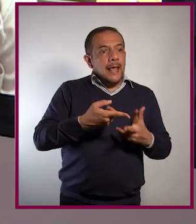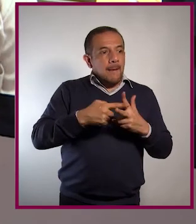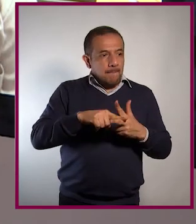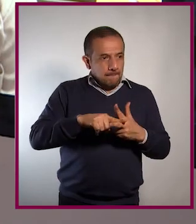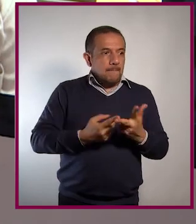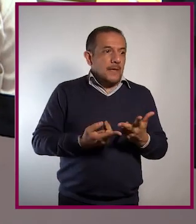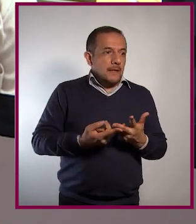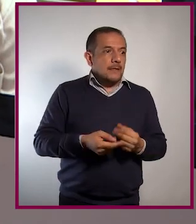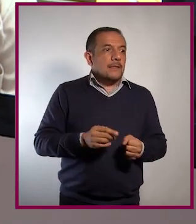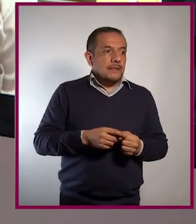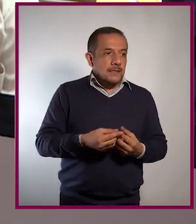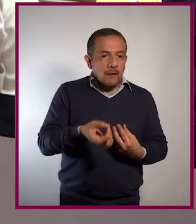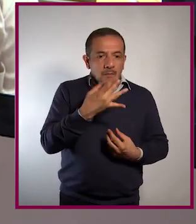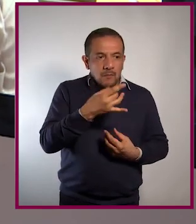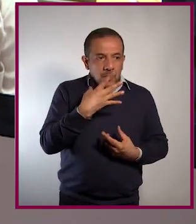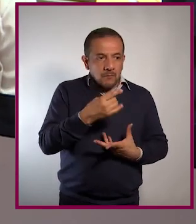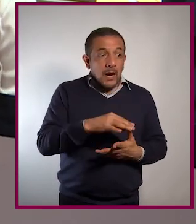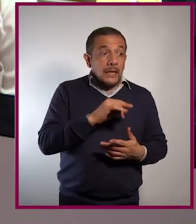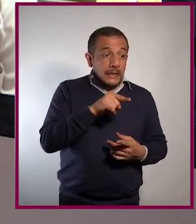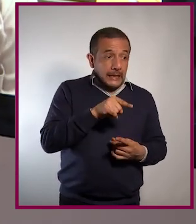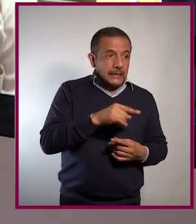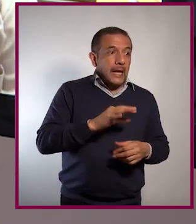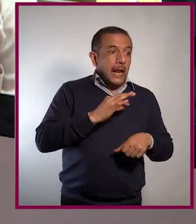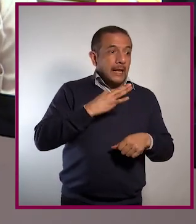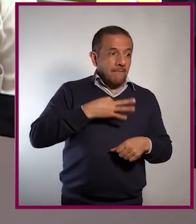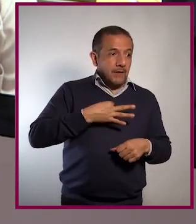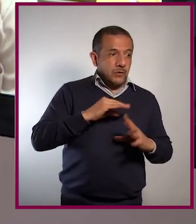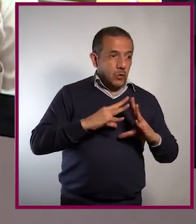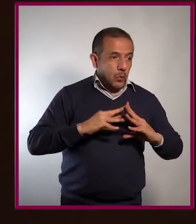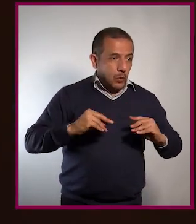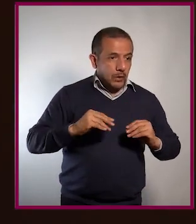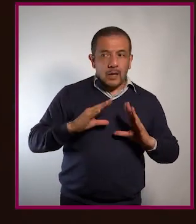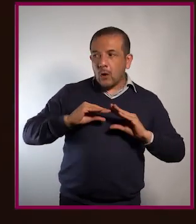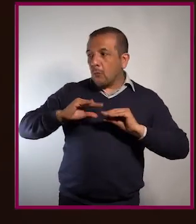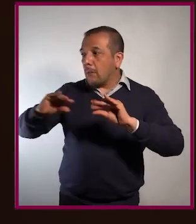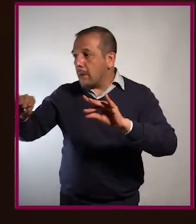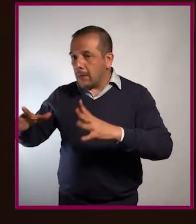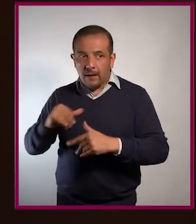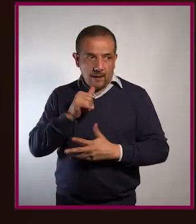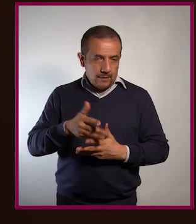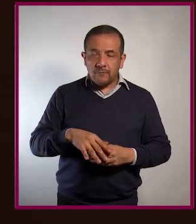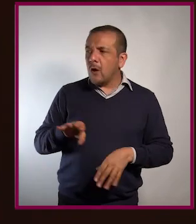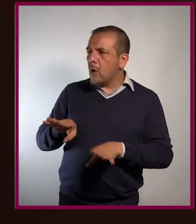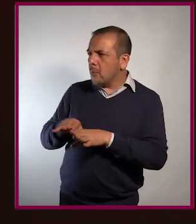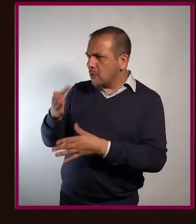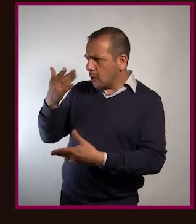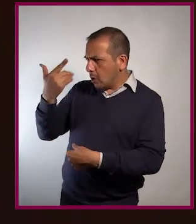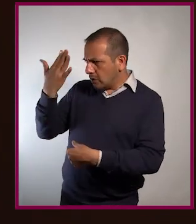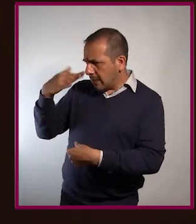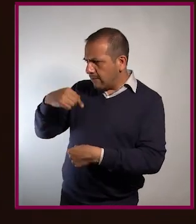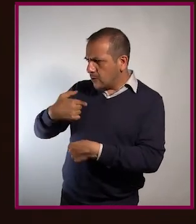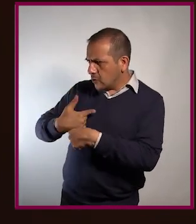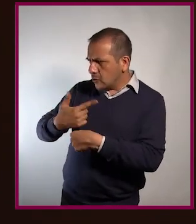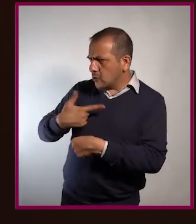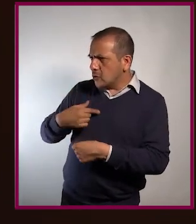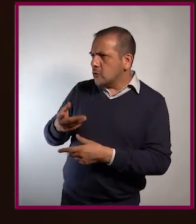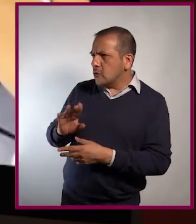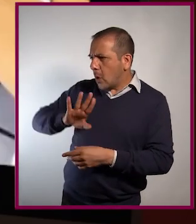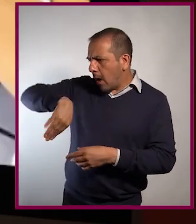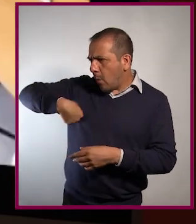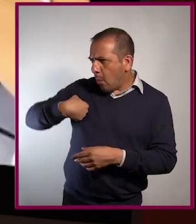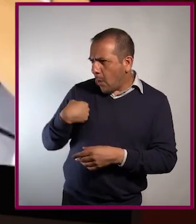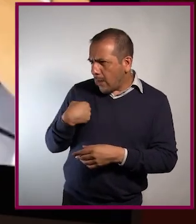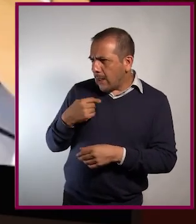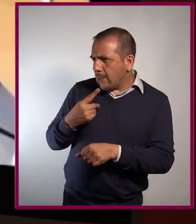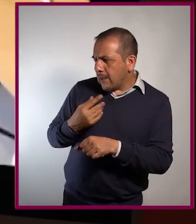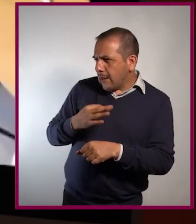empieza tratamiento rápido y dejan de transmitir la infección. ¿Cómo sé si tengo la enfermedad latente? ¿Me debo preocupar?